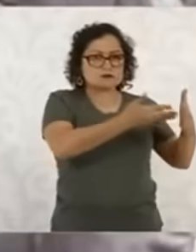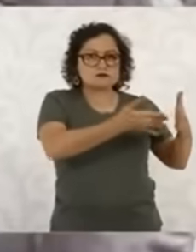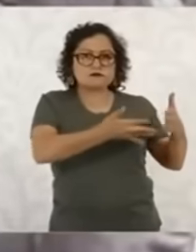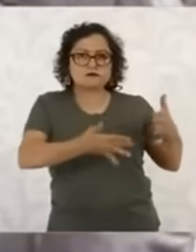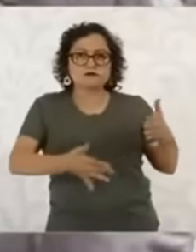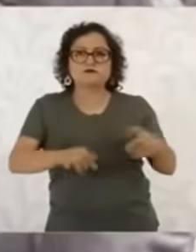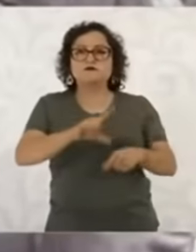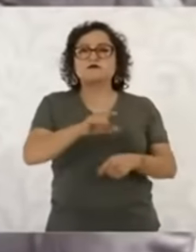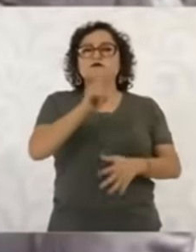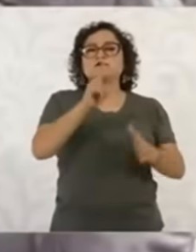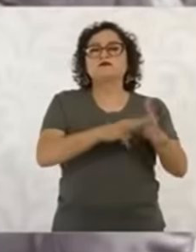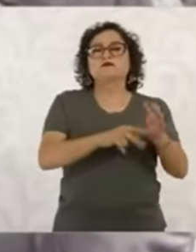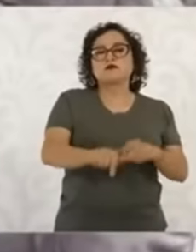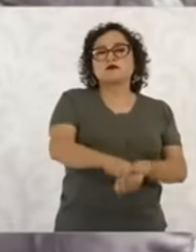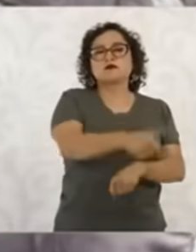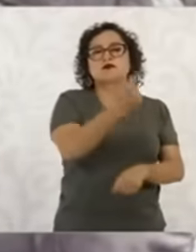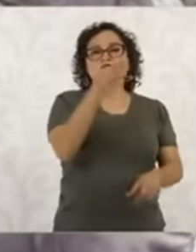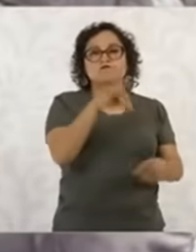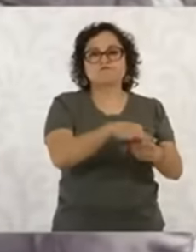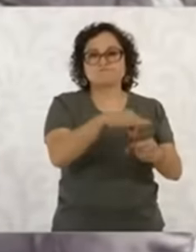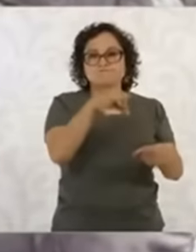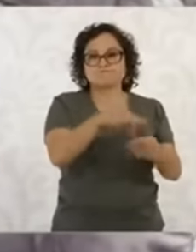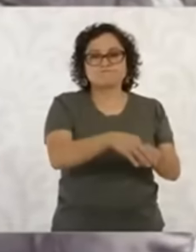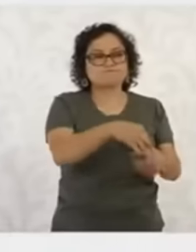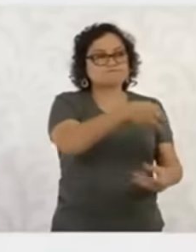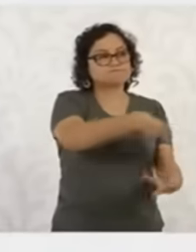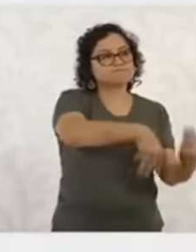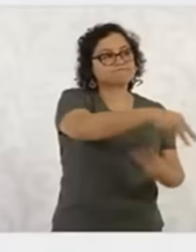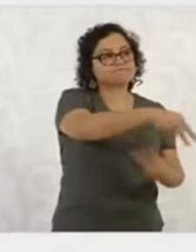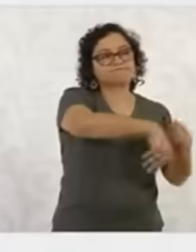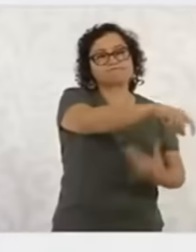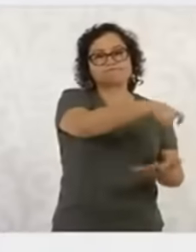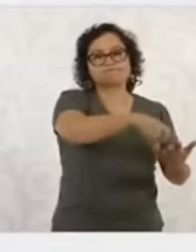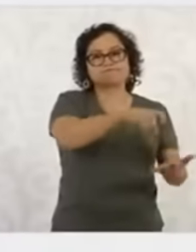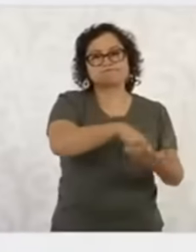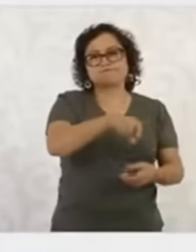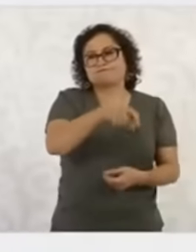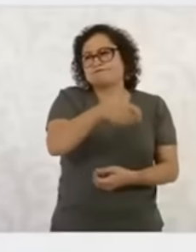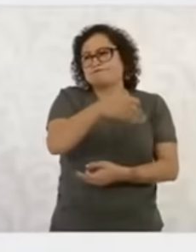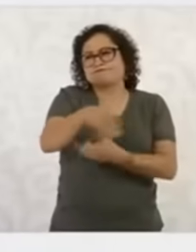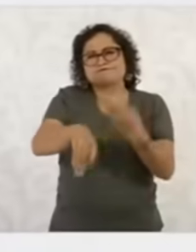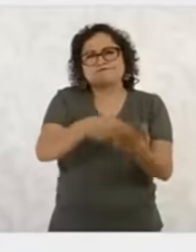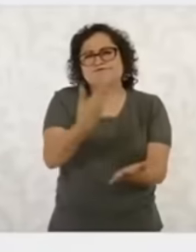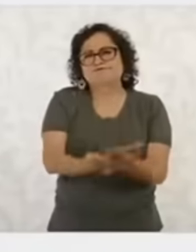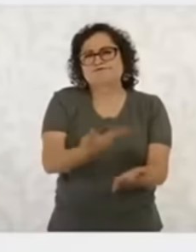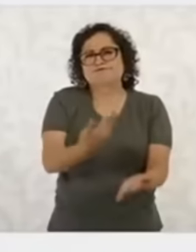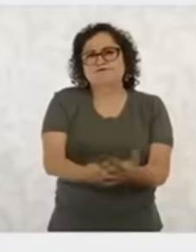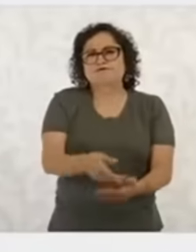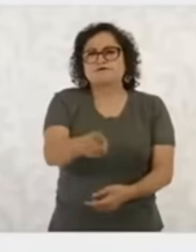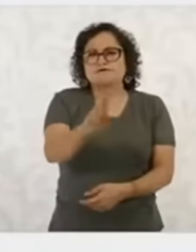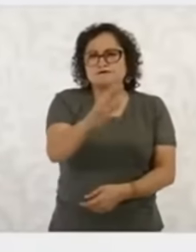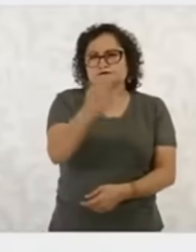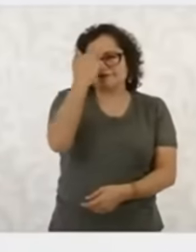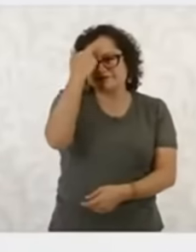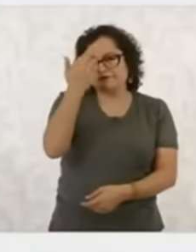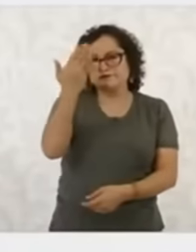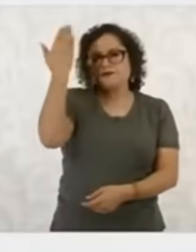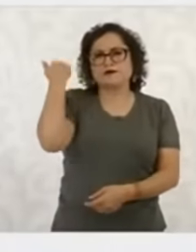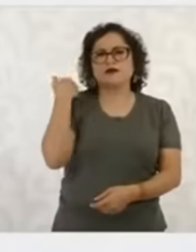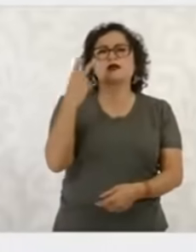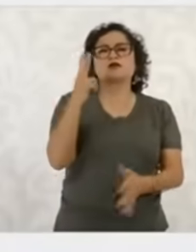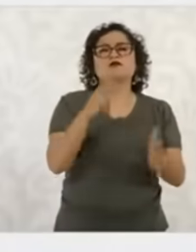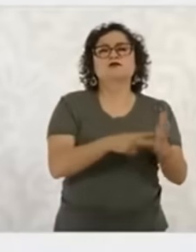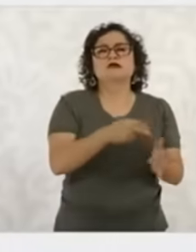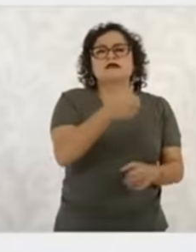de votos masiva totalmente demostrada. ¿Quién era el presidente del Instituto Nacional Electoral en el